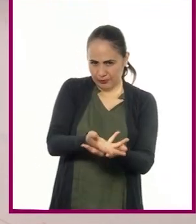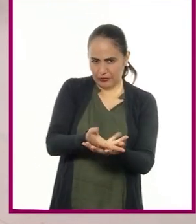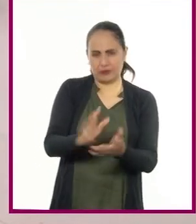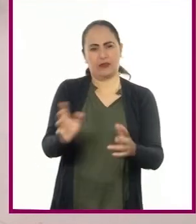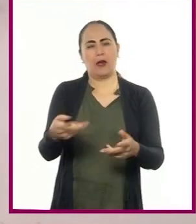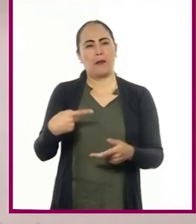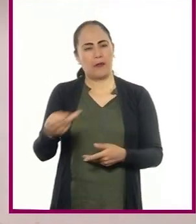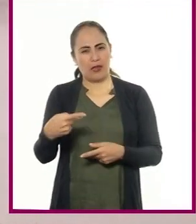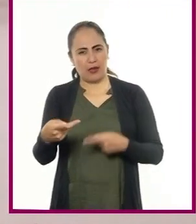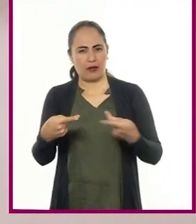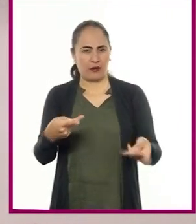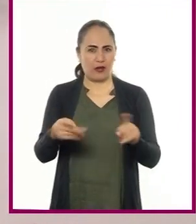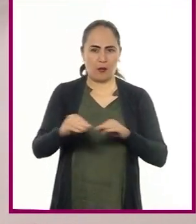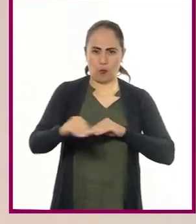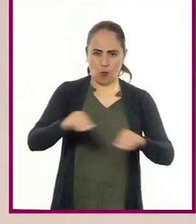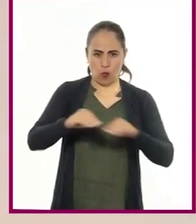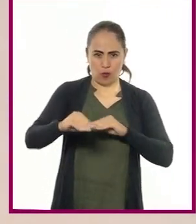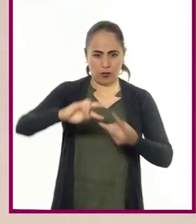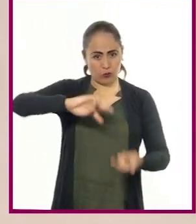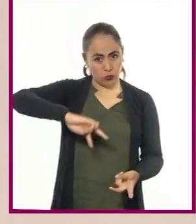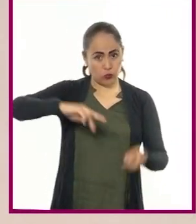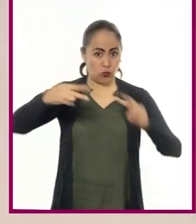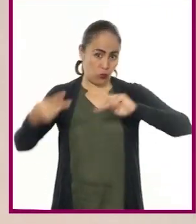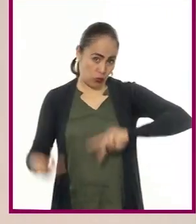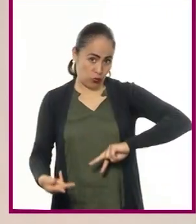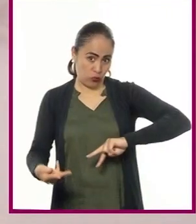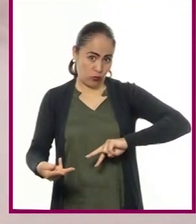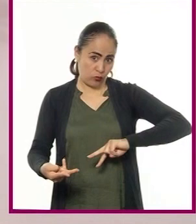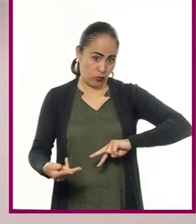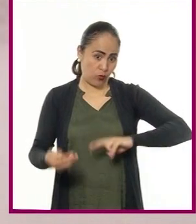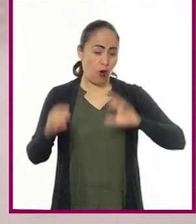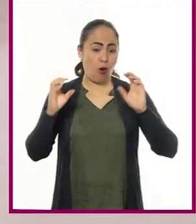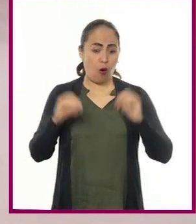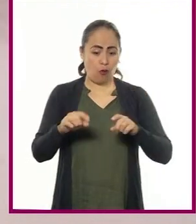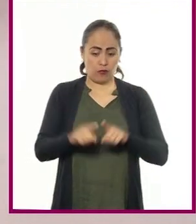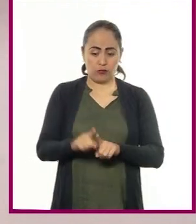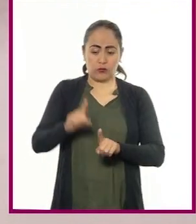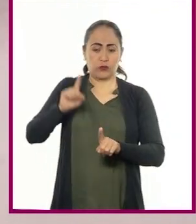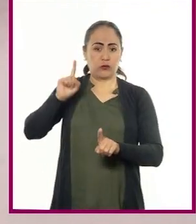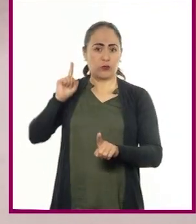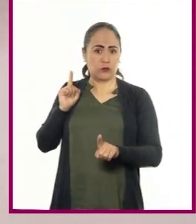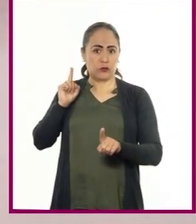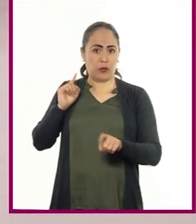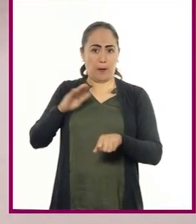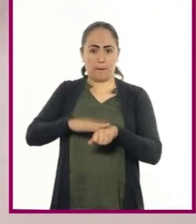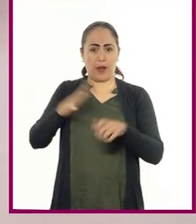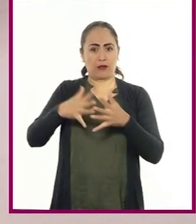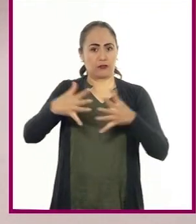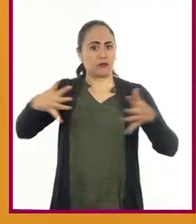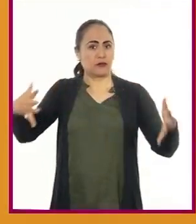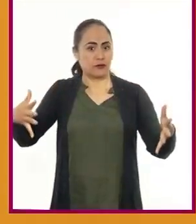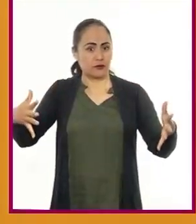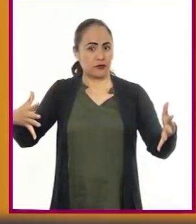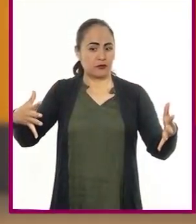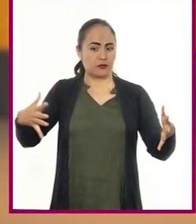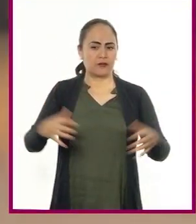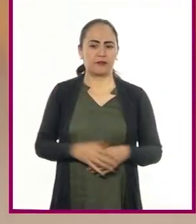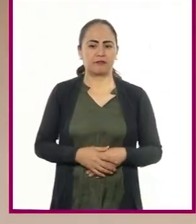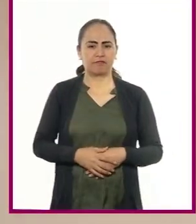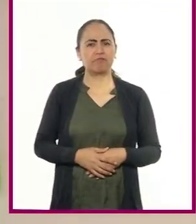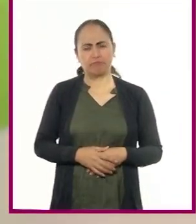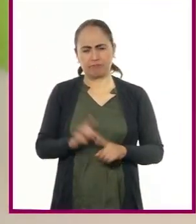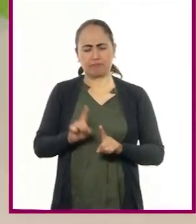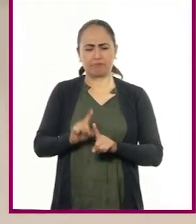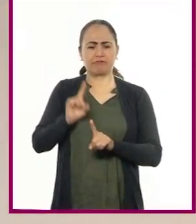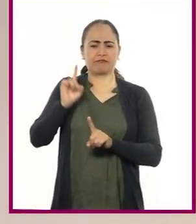piernas. ¿Cambiamos de portería? ¿Está bien ahí o lo podemos hacer un poquito más para atrás para tener más espacio? Bueno, si nos da espacio un poco más para